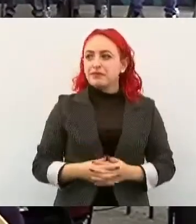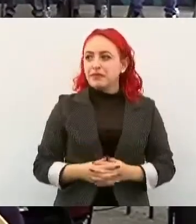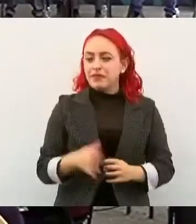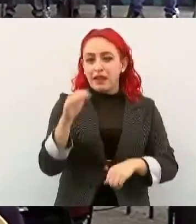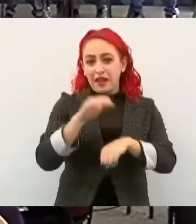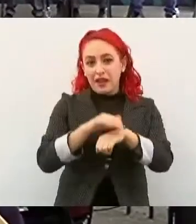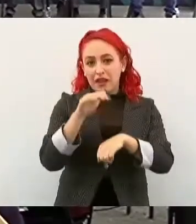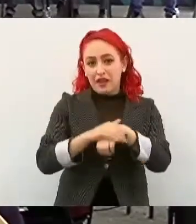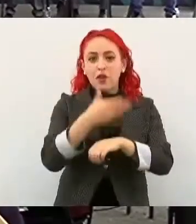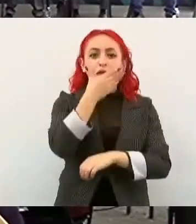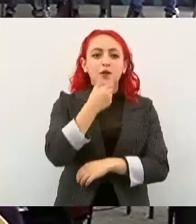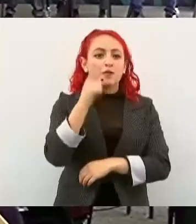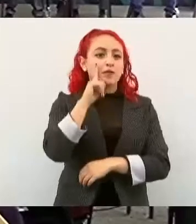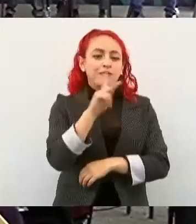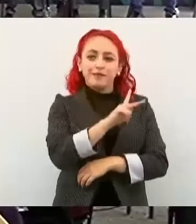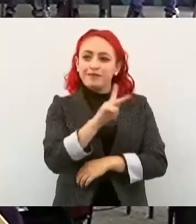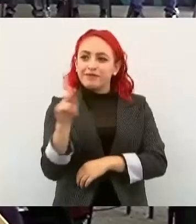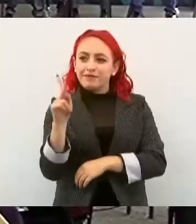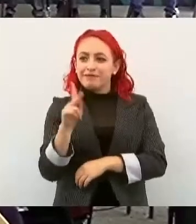Amigas, amigos